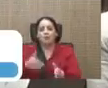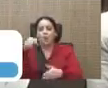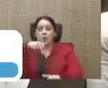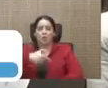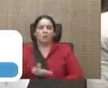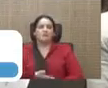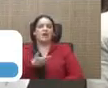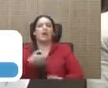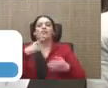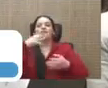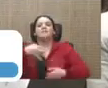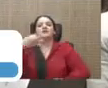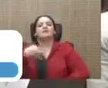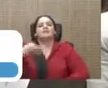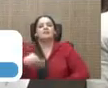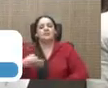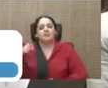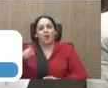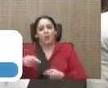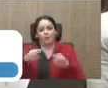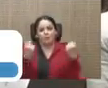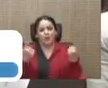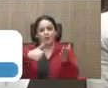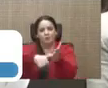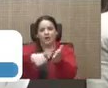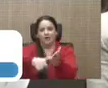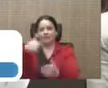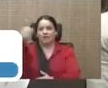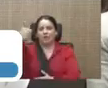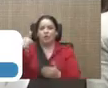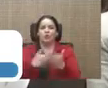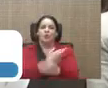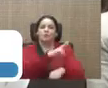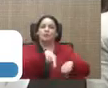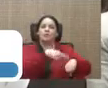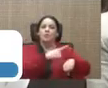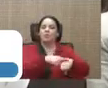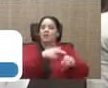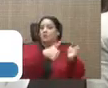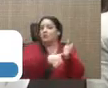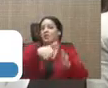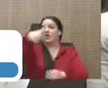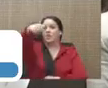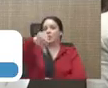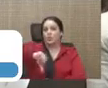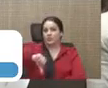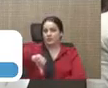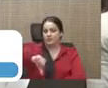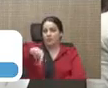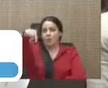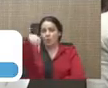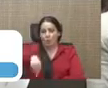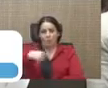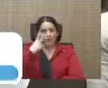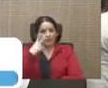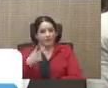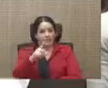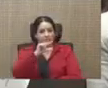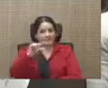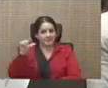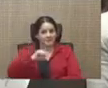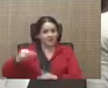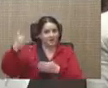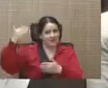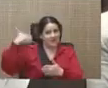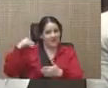verdadera oposición votarán a favor mientras Nueva República votará en contra. Lo que hoy se verá acá y que se viene viendo hace semanas